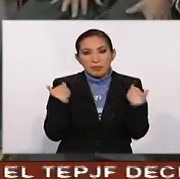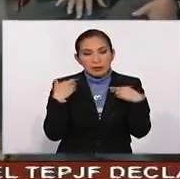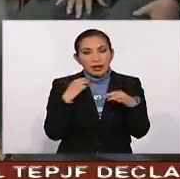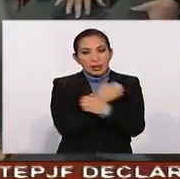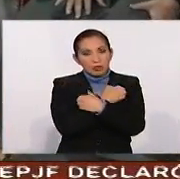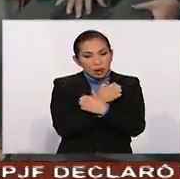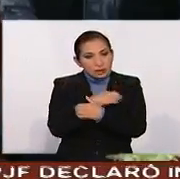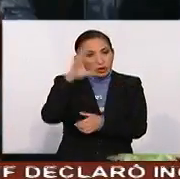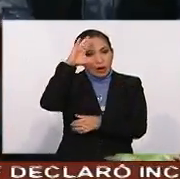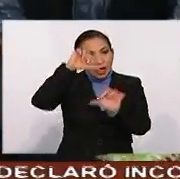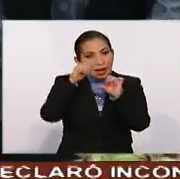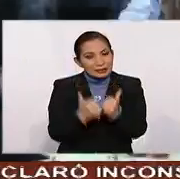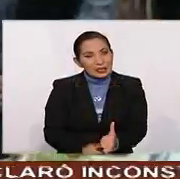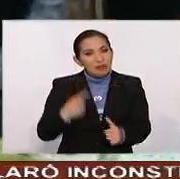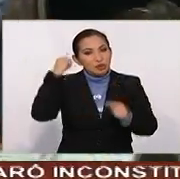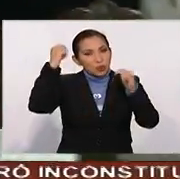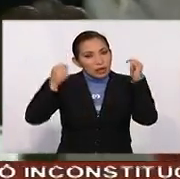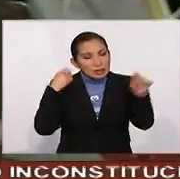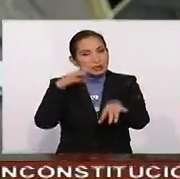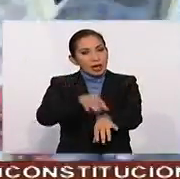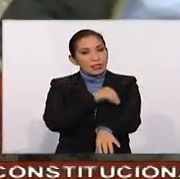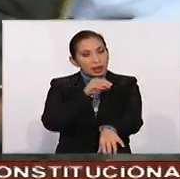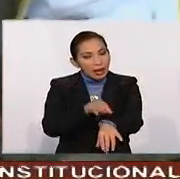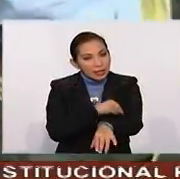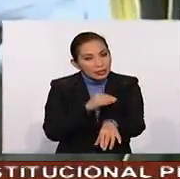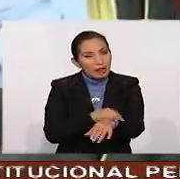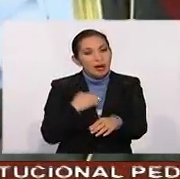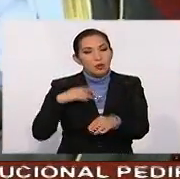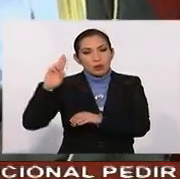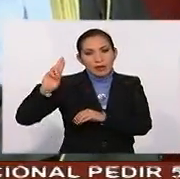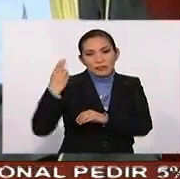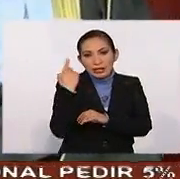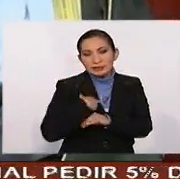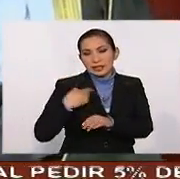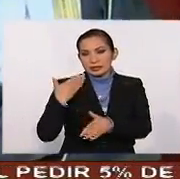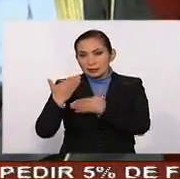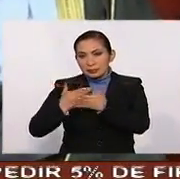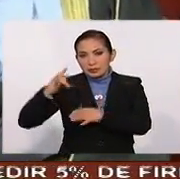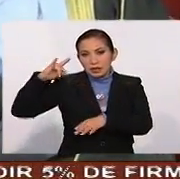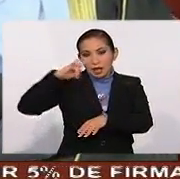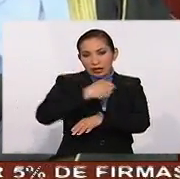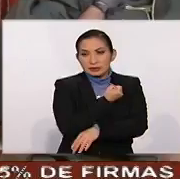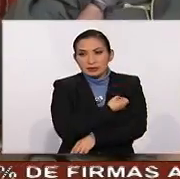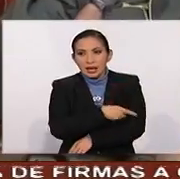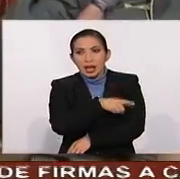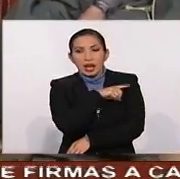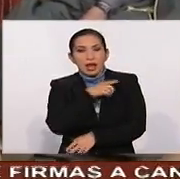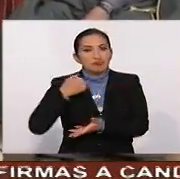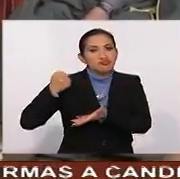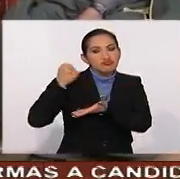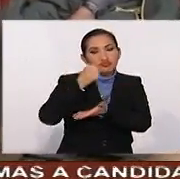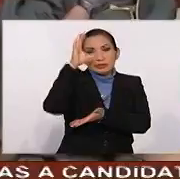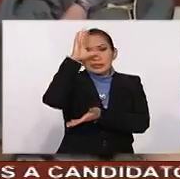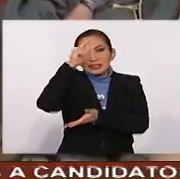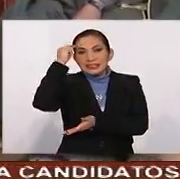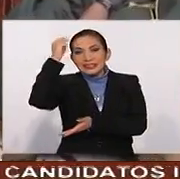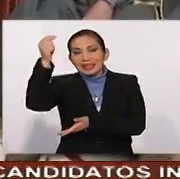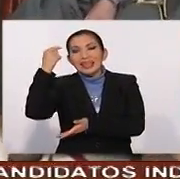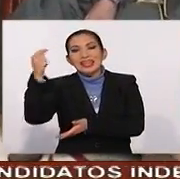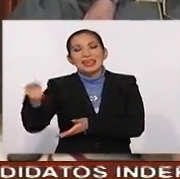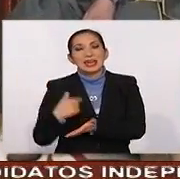diplomática, cultural y artística, turismo, energía, educación superior, servicios aéreos, salud inversión, ciencia y tecnología